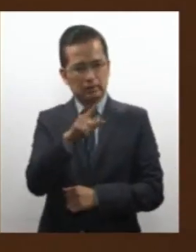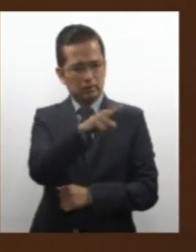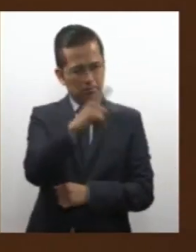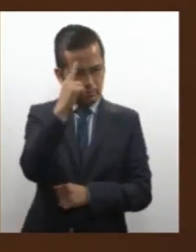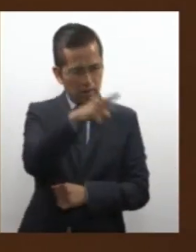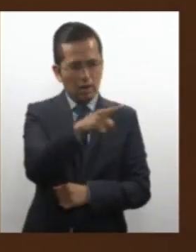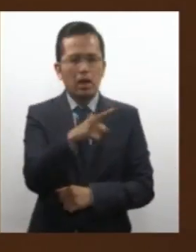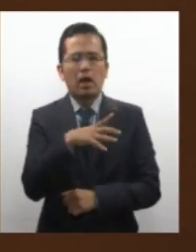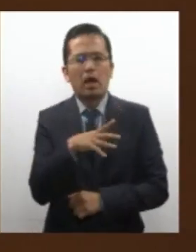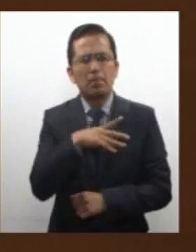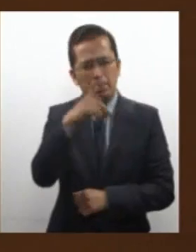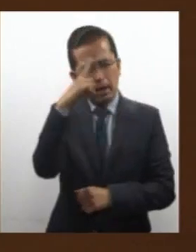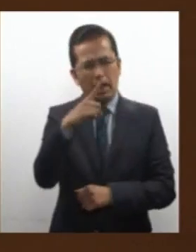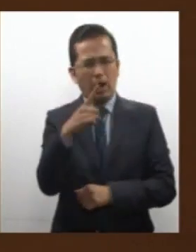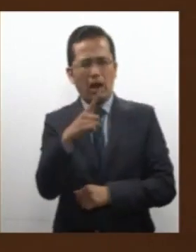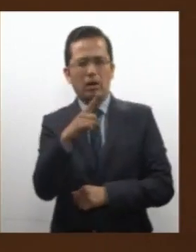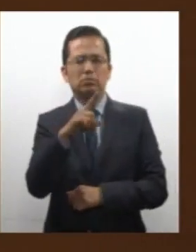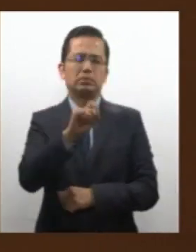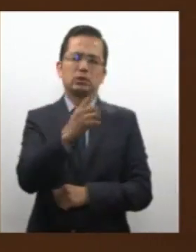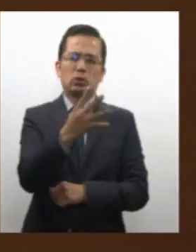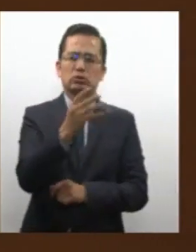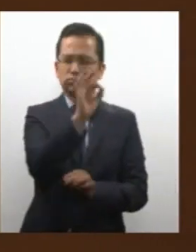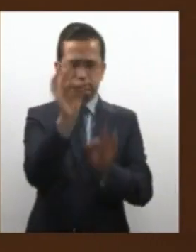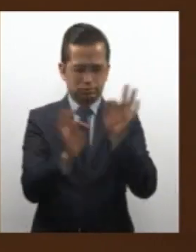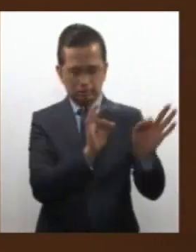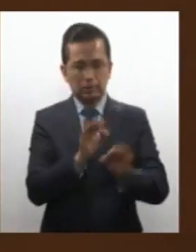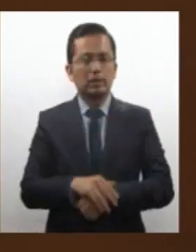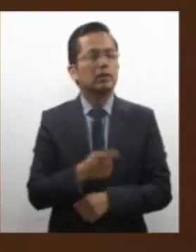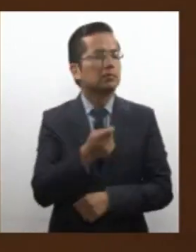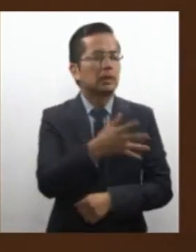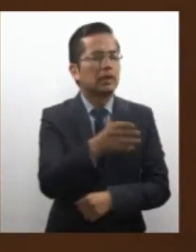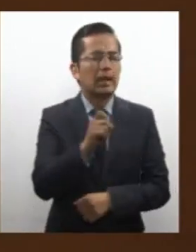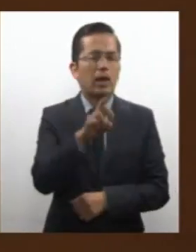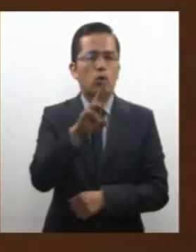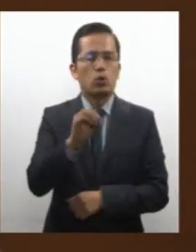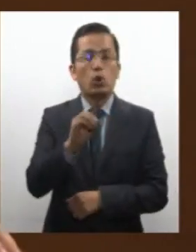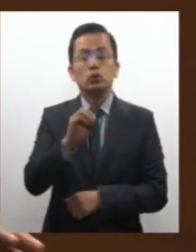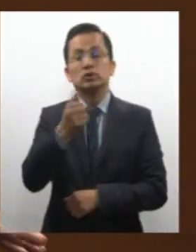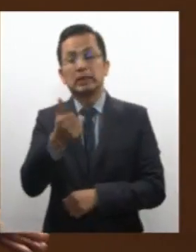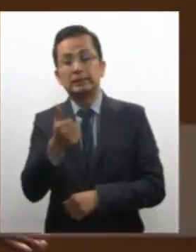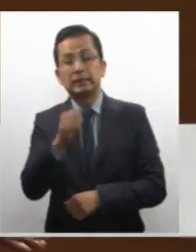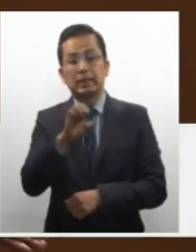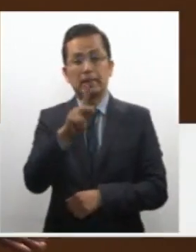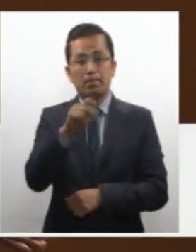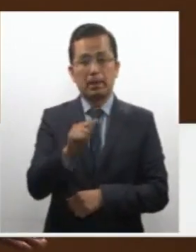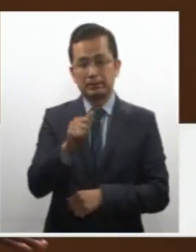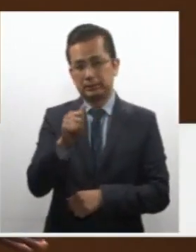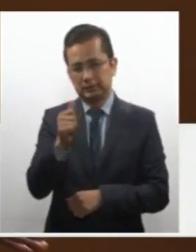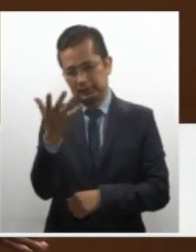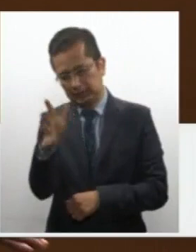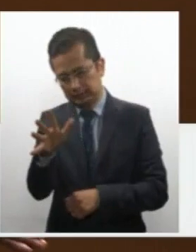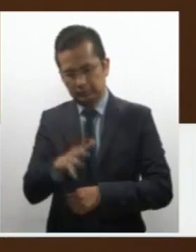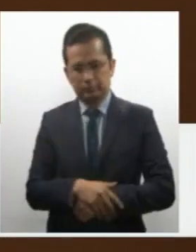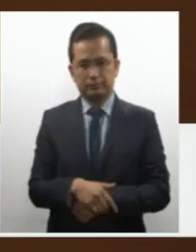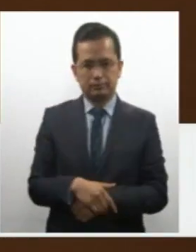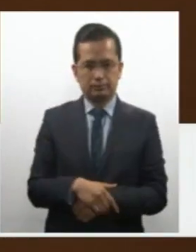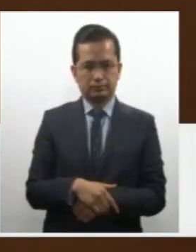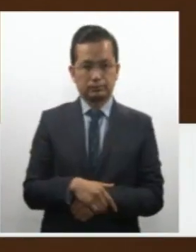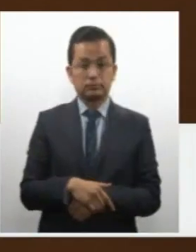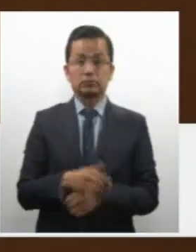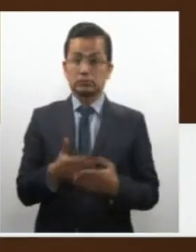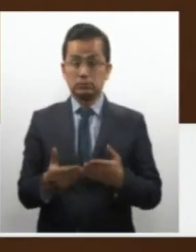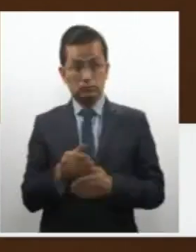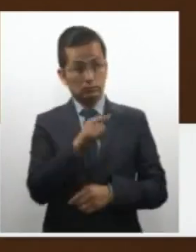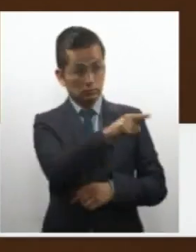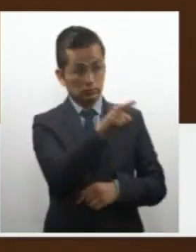llama Euro 6, EPA 10. Bueno, pues ahora los camioneros que ya fabricaron sus nuevos